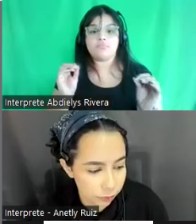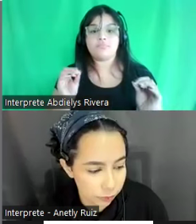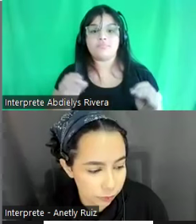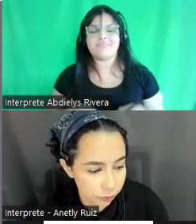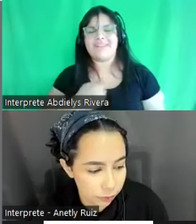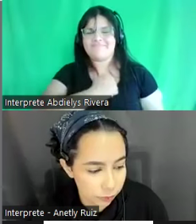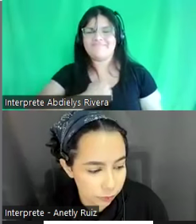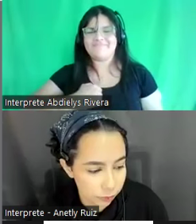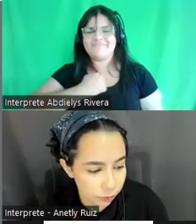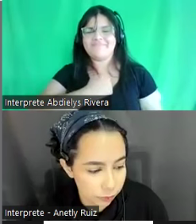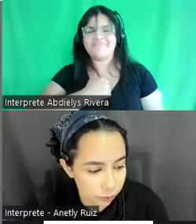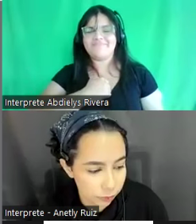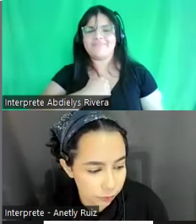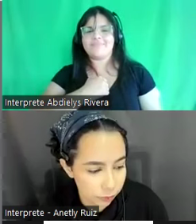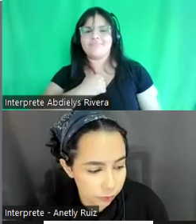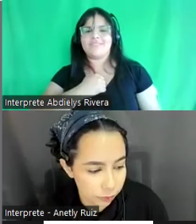Disculpen.